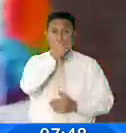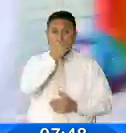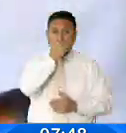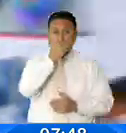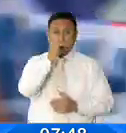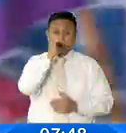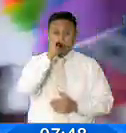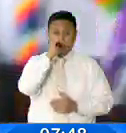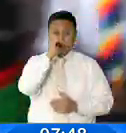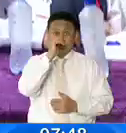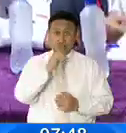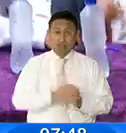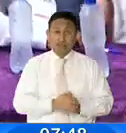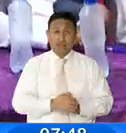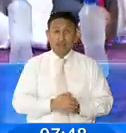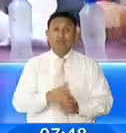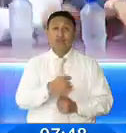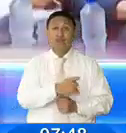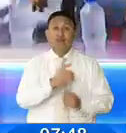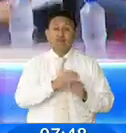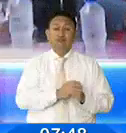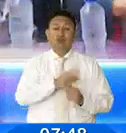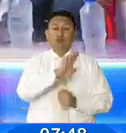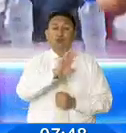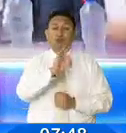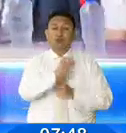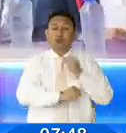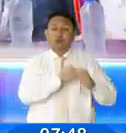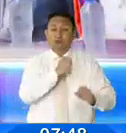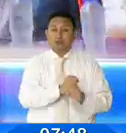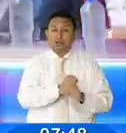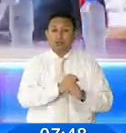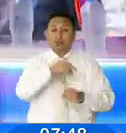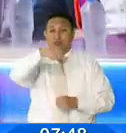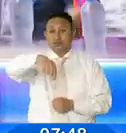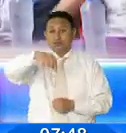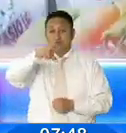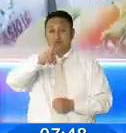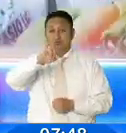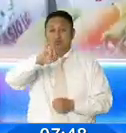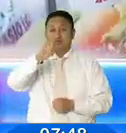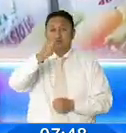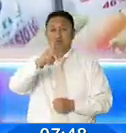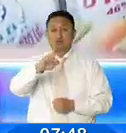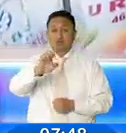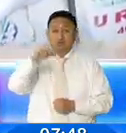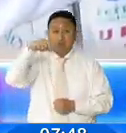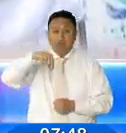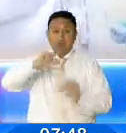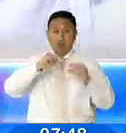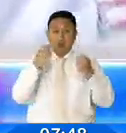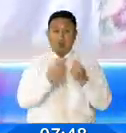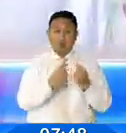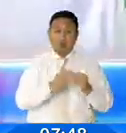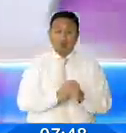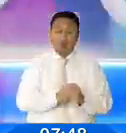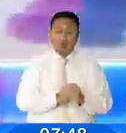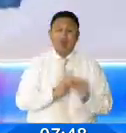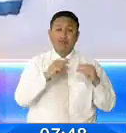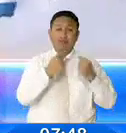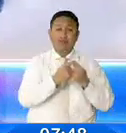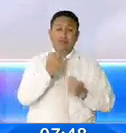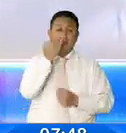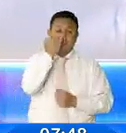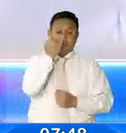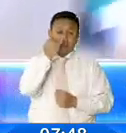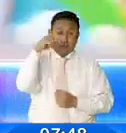Salvador Quispe Lozano, sociólogo de 49 años, ha sido militante del Movimiento de Unidad Plurinacional Pachacútic desde los